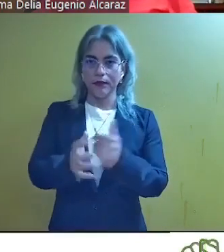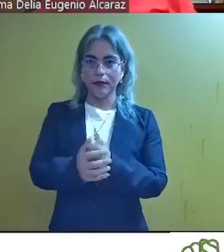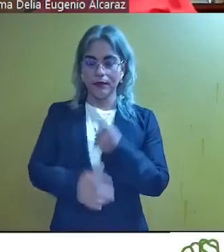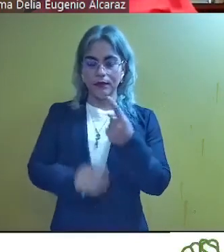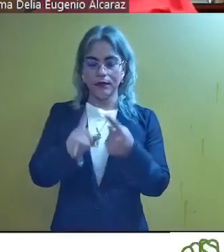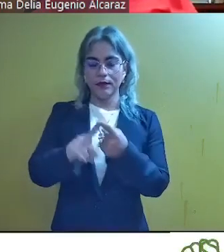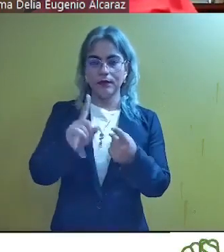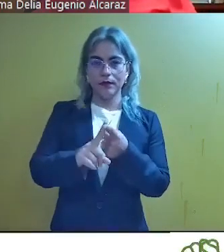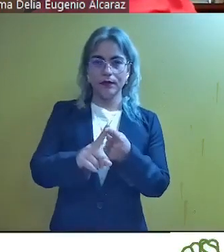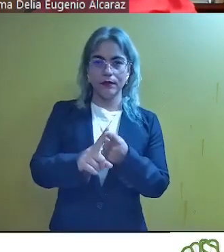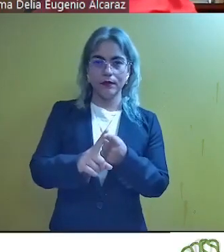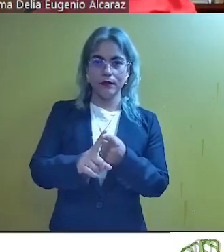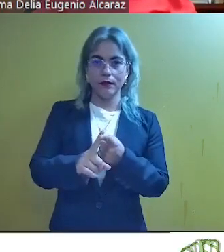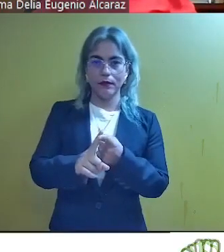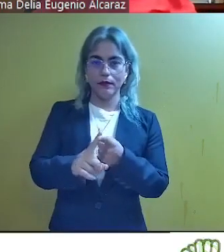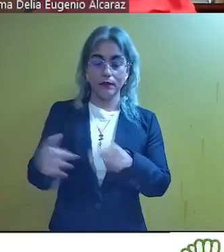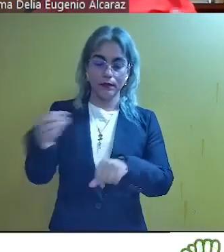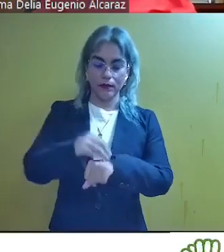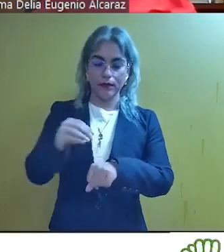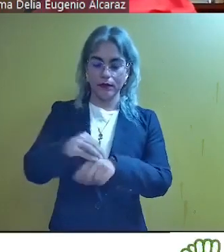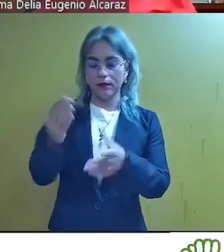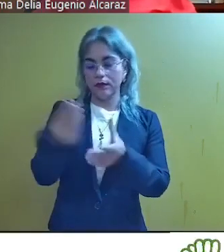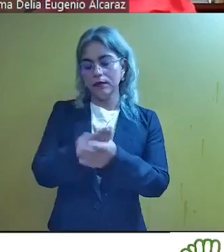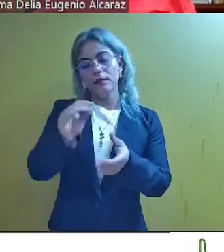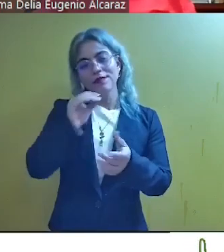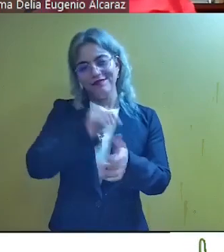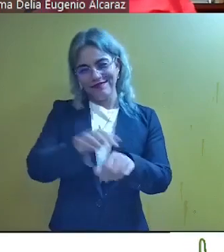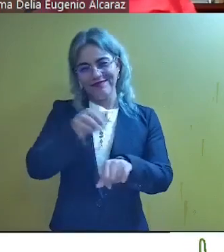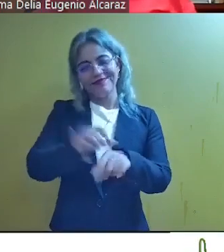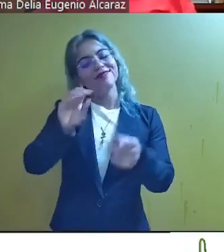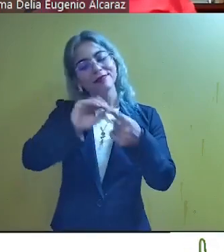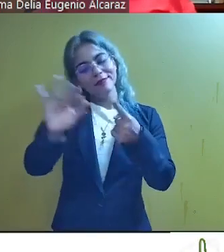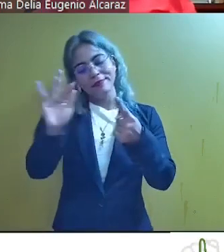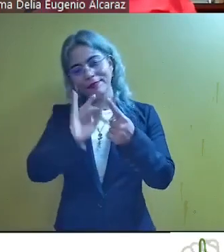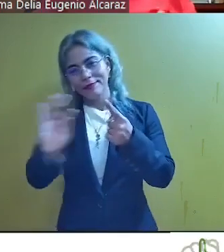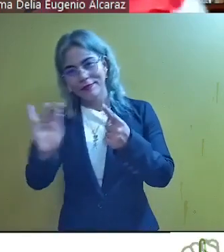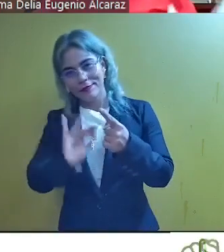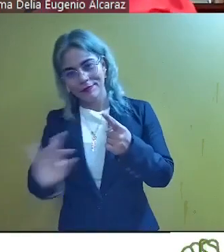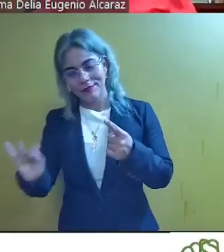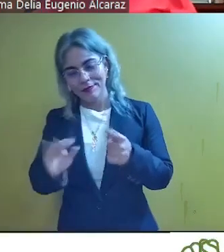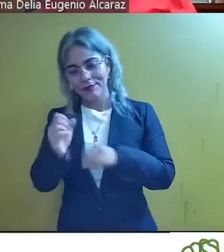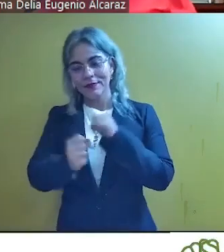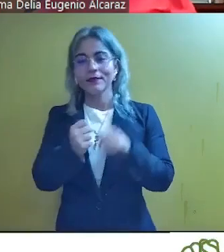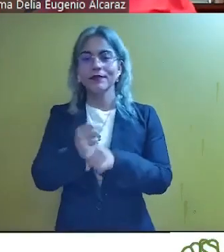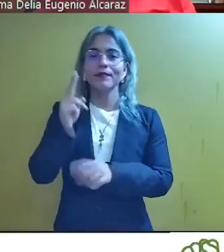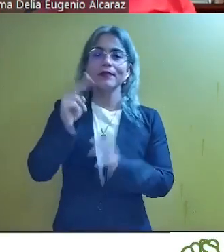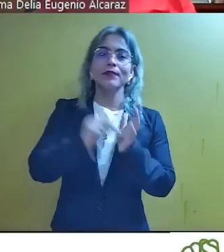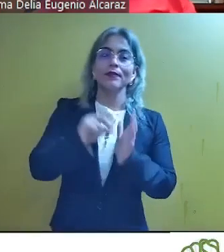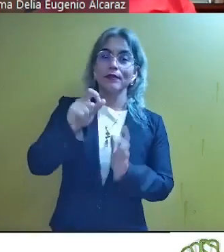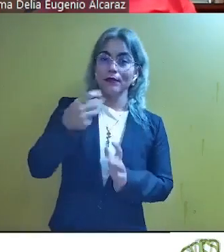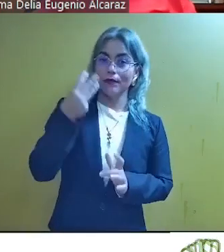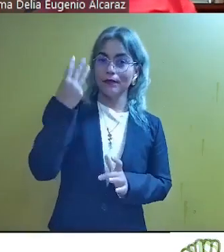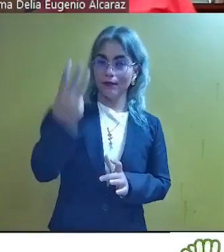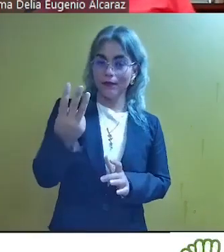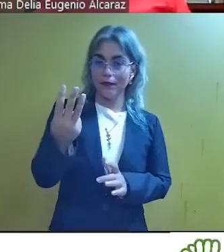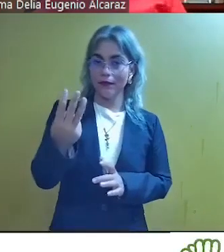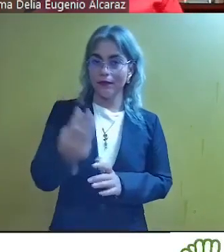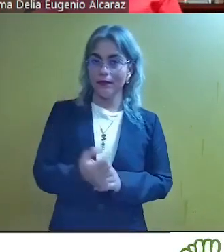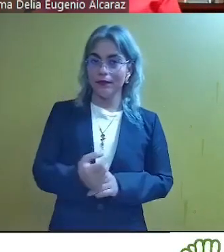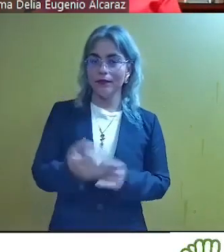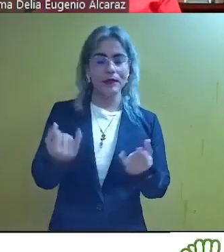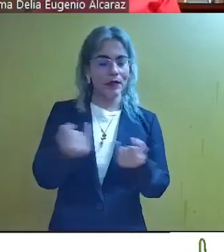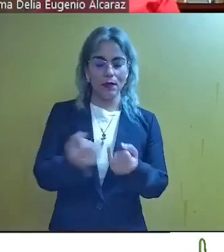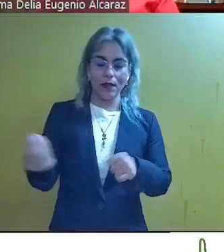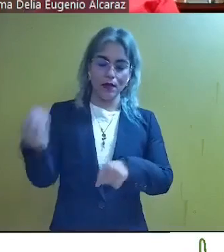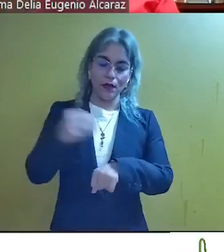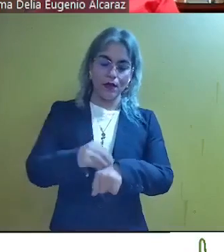Primero, queda firme la acumulación del expediente TE, diagonal GEC, diagonal 58, diagonal 2023, al diverso TE, diagonal